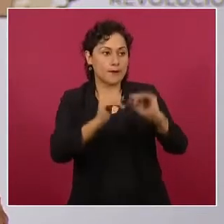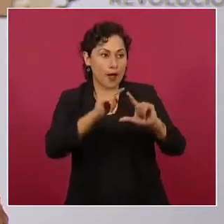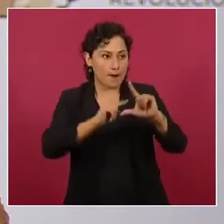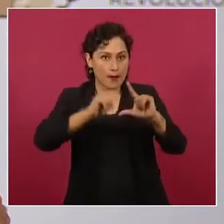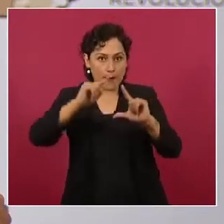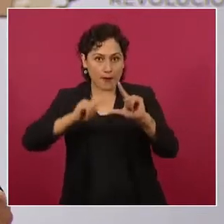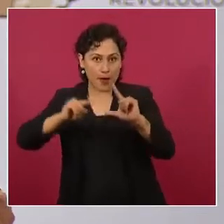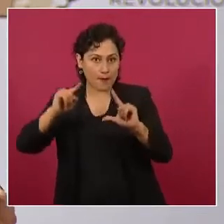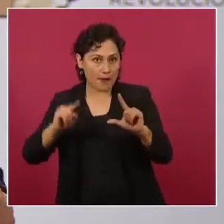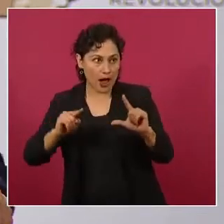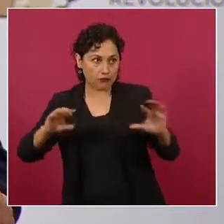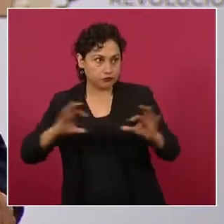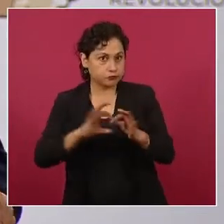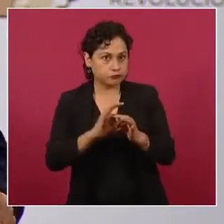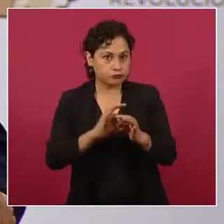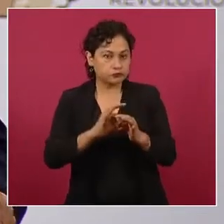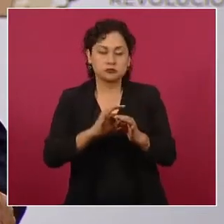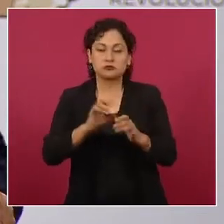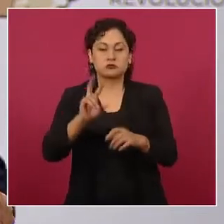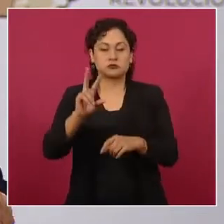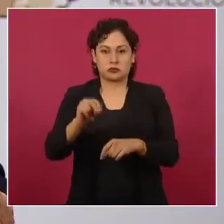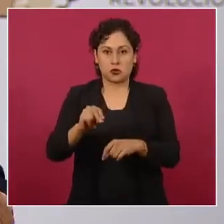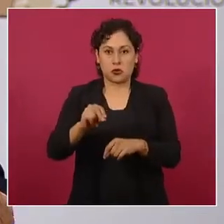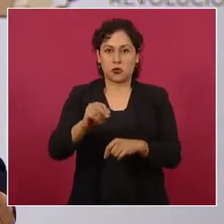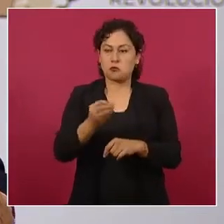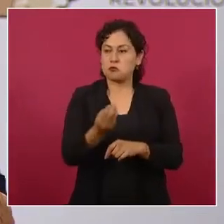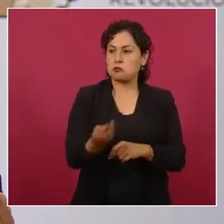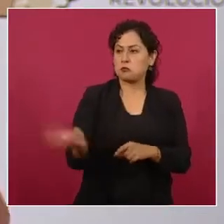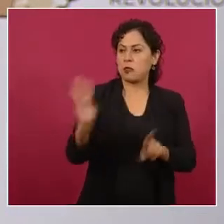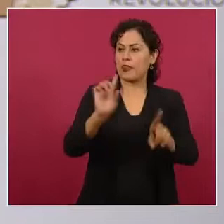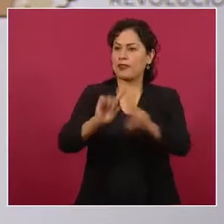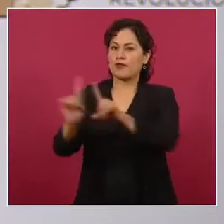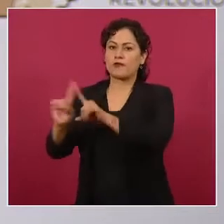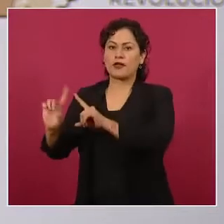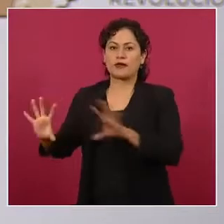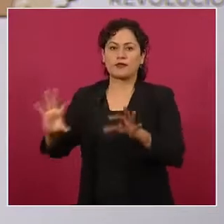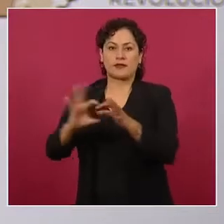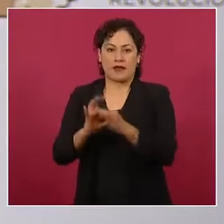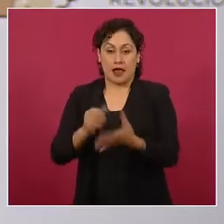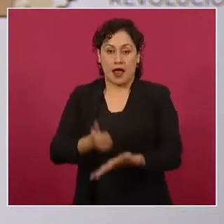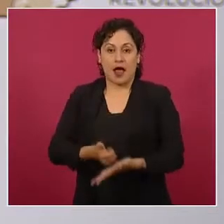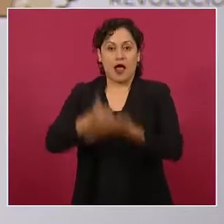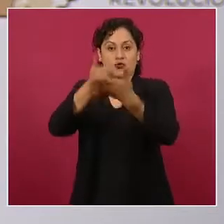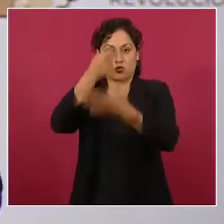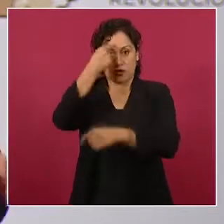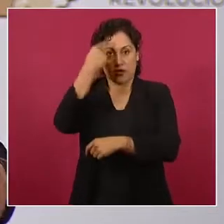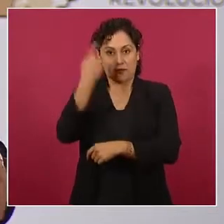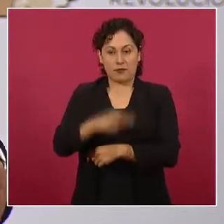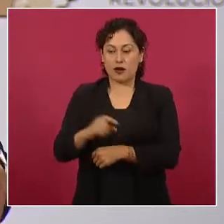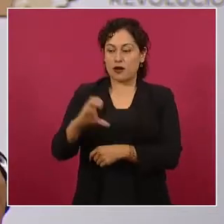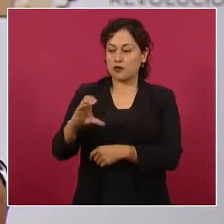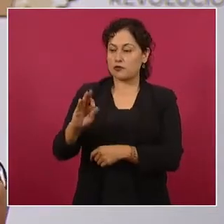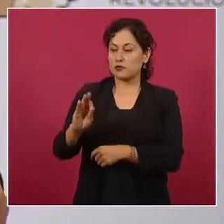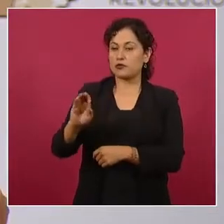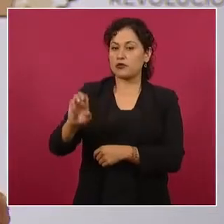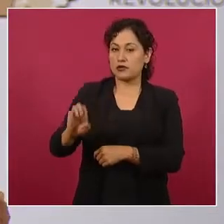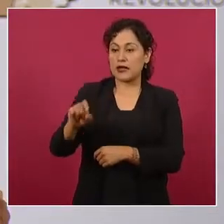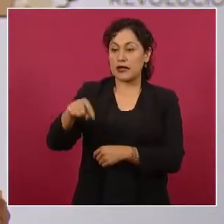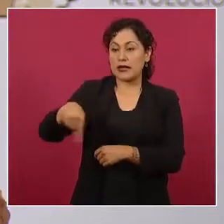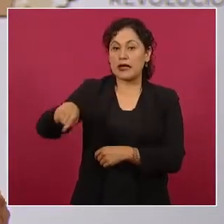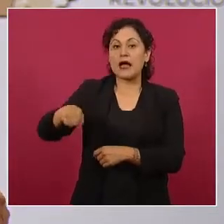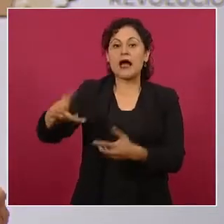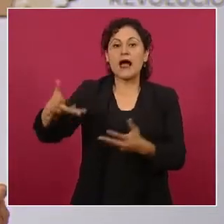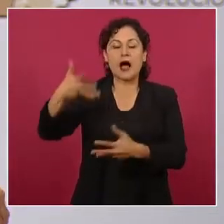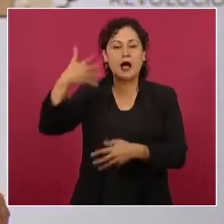combustible, sino se incluyen todos los costos, lo que le permite a la Comisión Federal de Electricidad encabezar